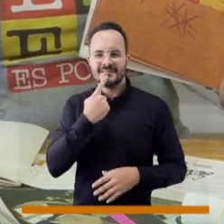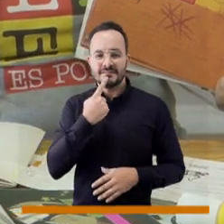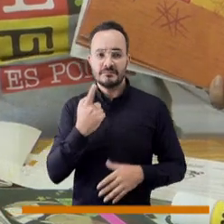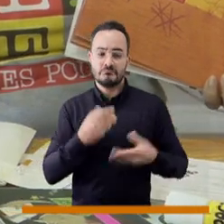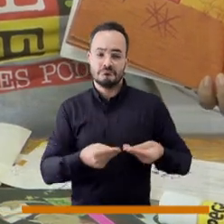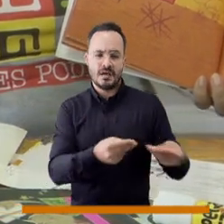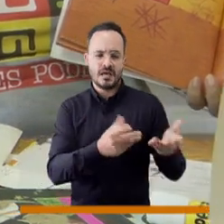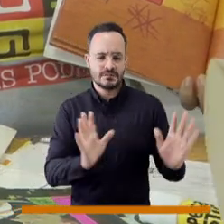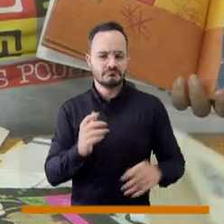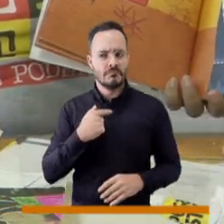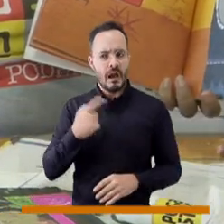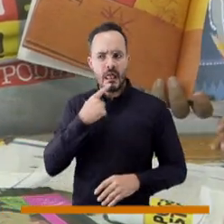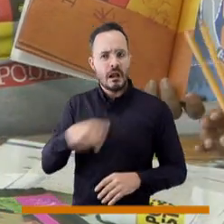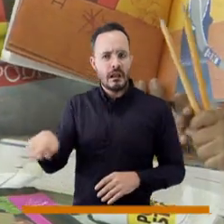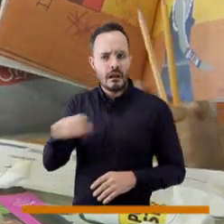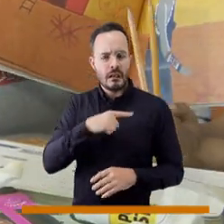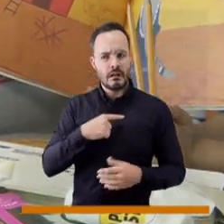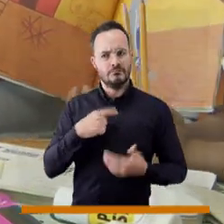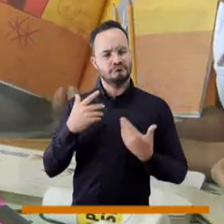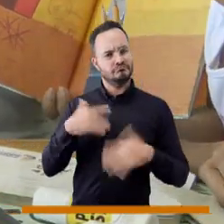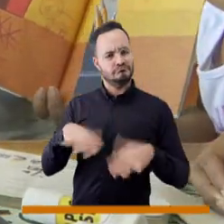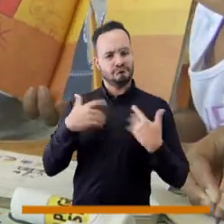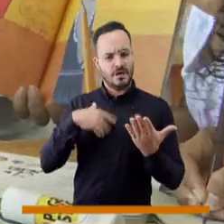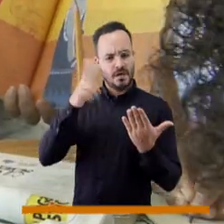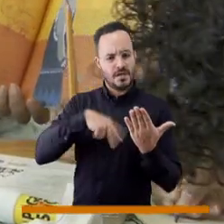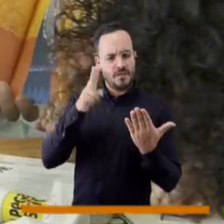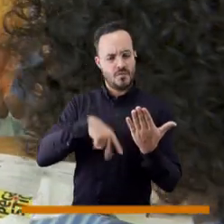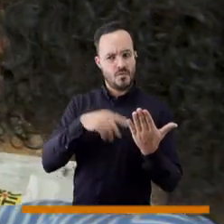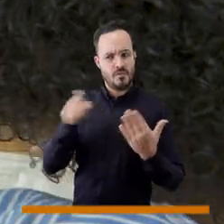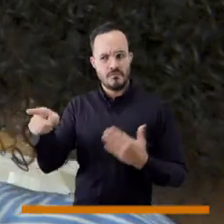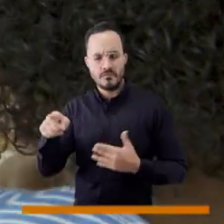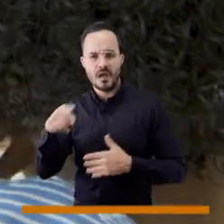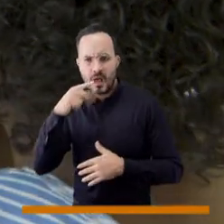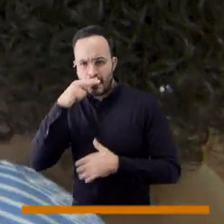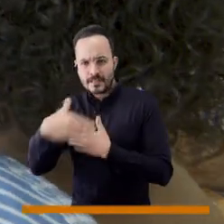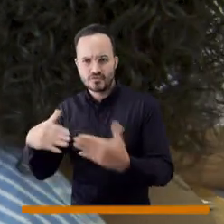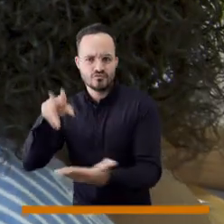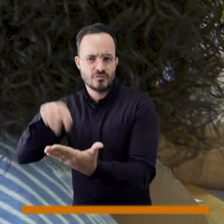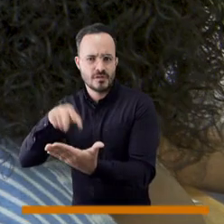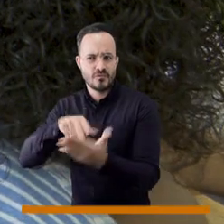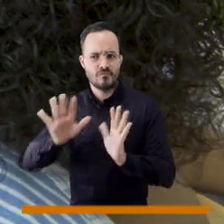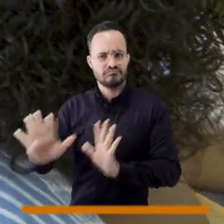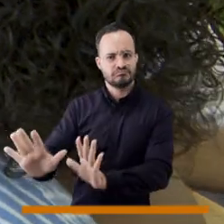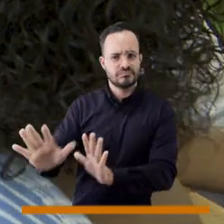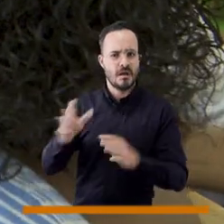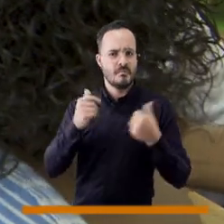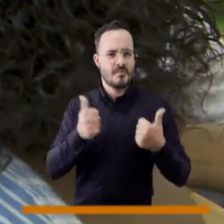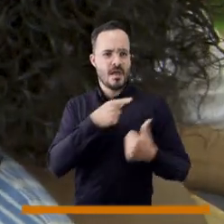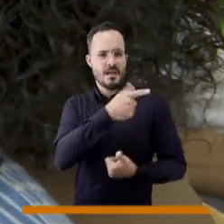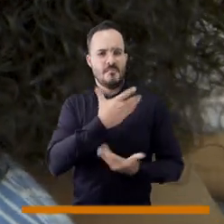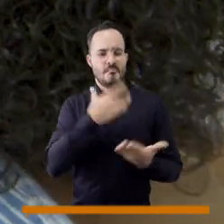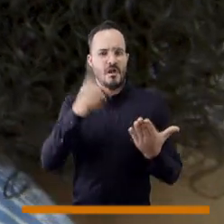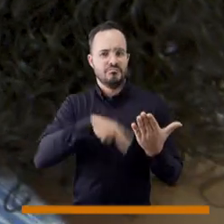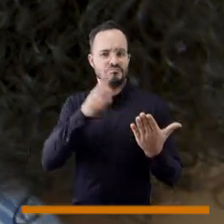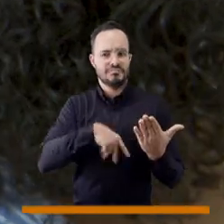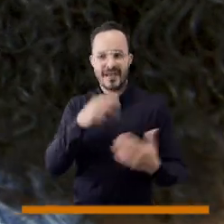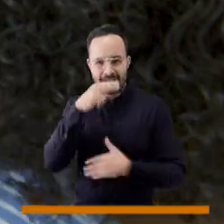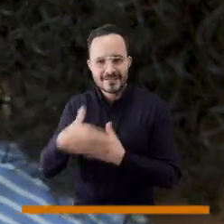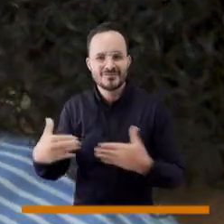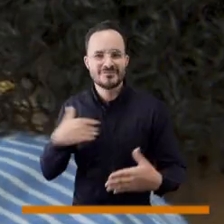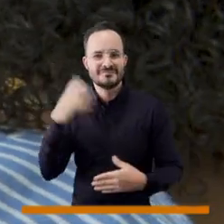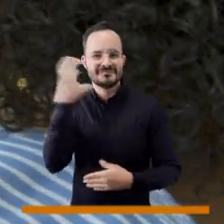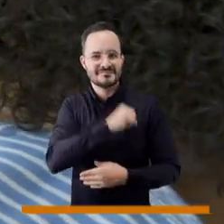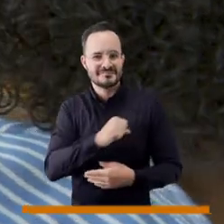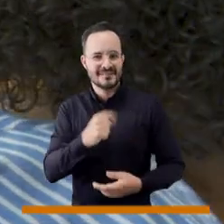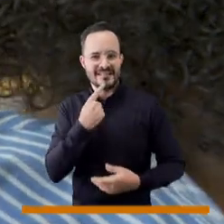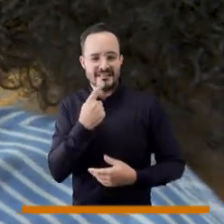cuenta que los niños dicen que cuando la mamá está leyendo el libro embrujado, porque a